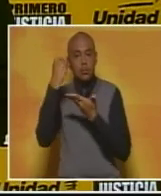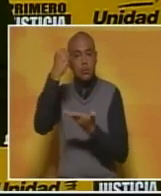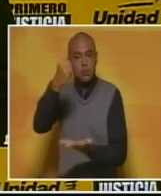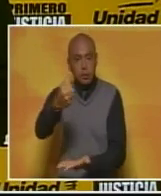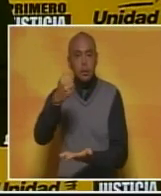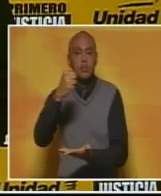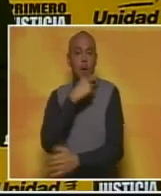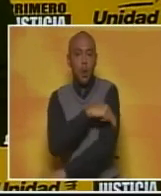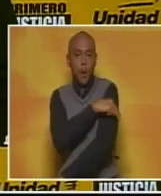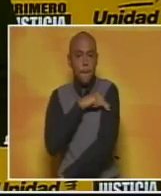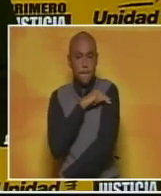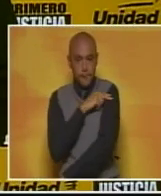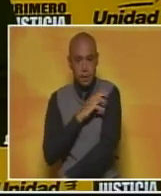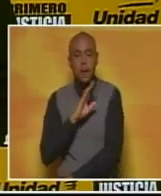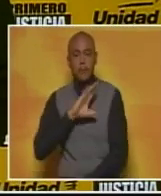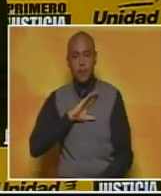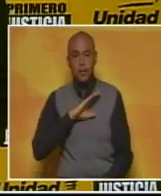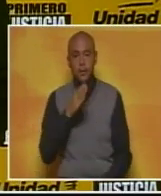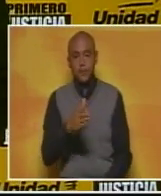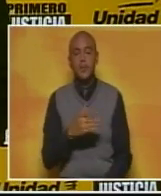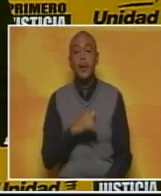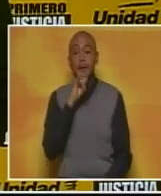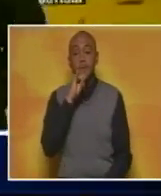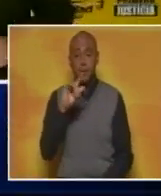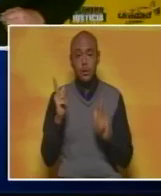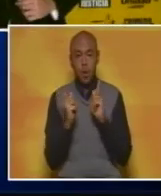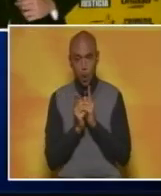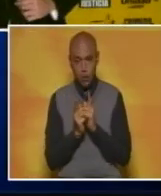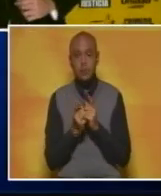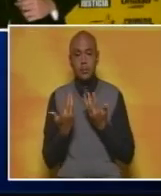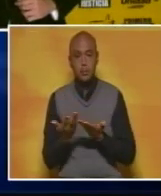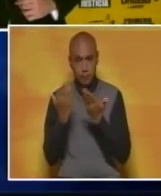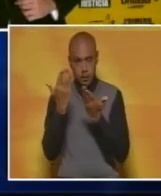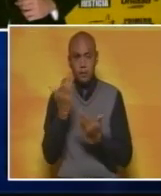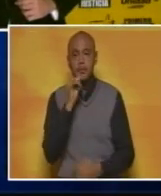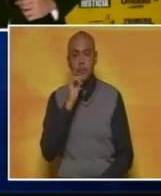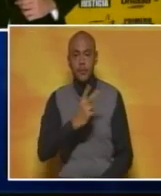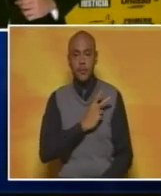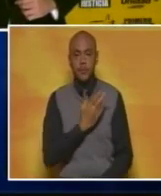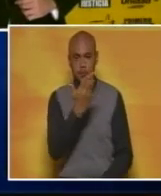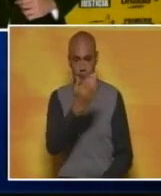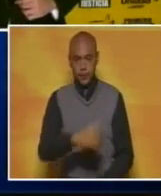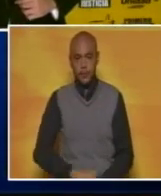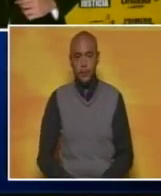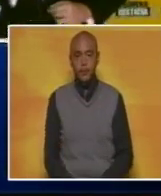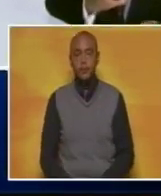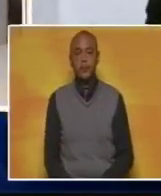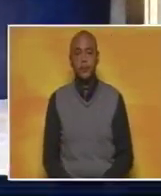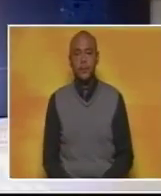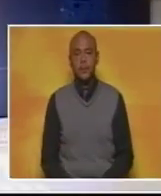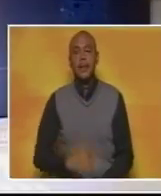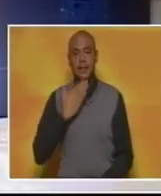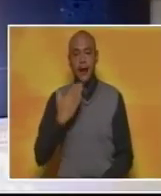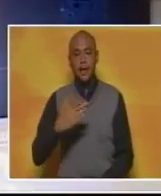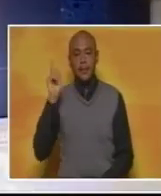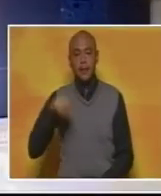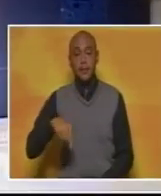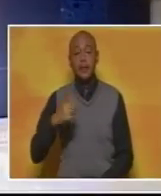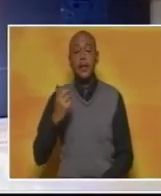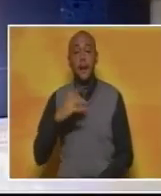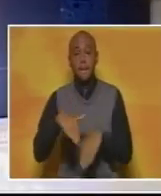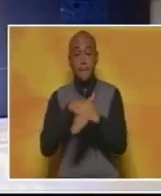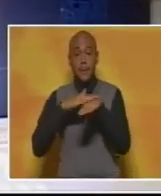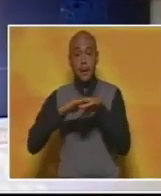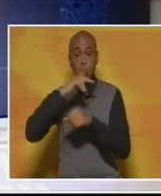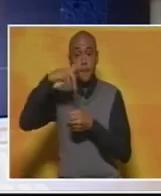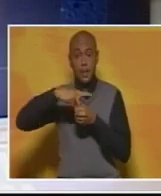los centros de salud públicos. Esto es la información. Continúen con más de la emisión meridiana, Noticiero Venevisión. Muchísimas gracias, Manuel. Y el ministro